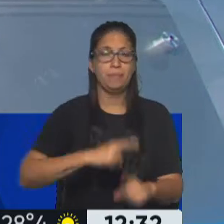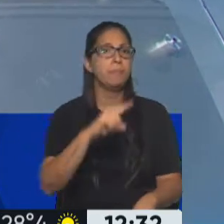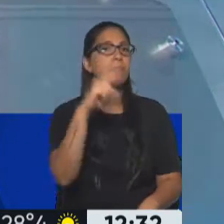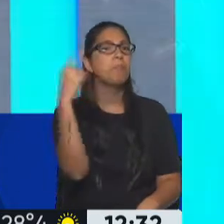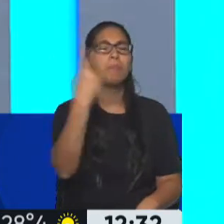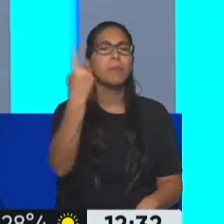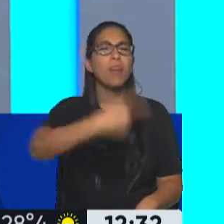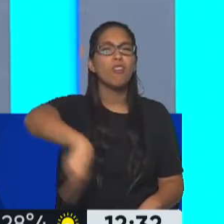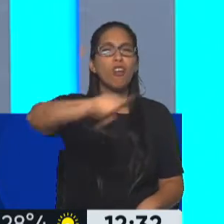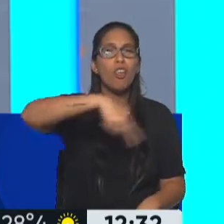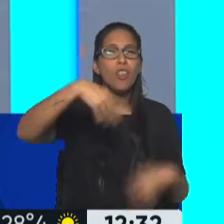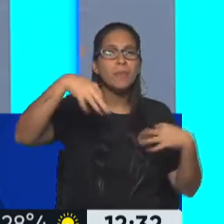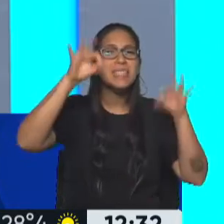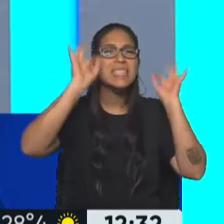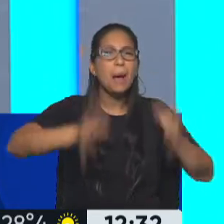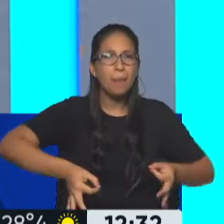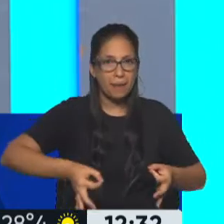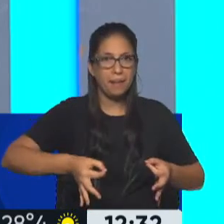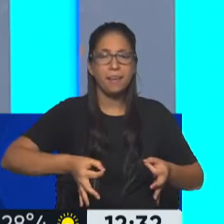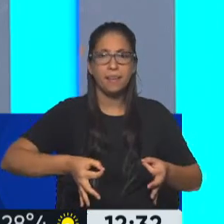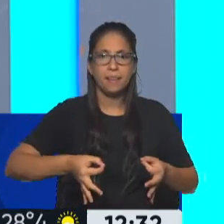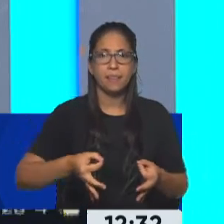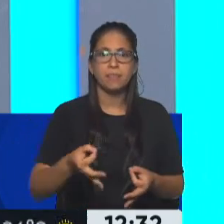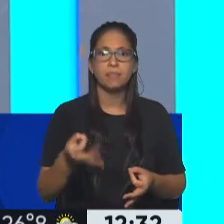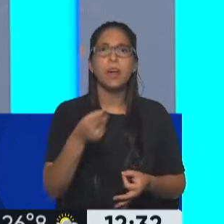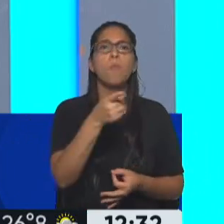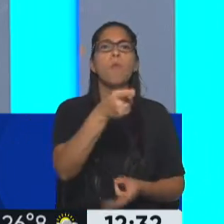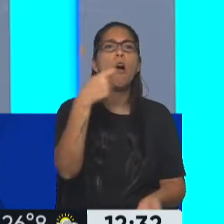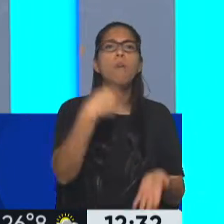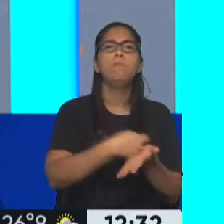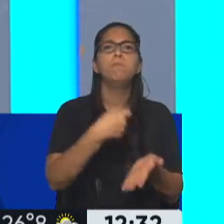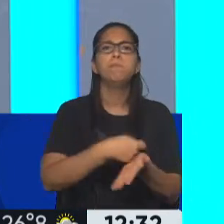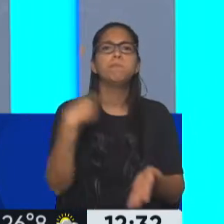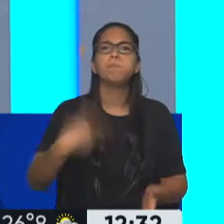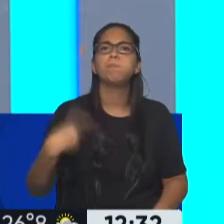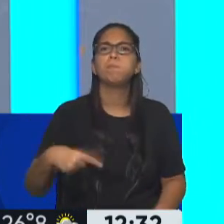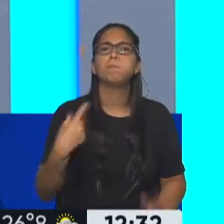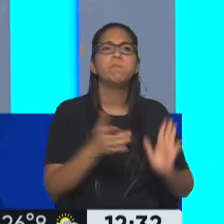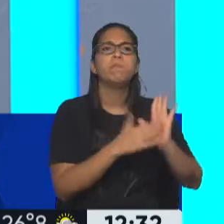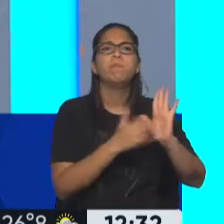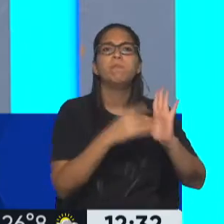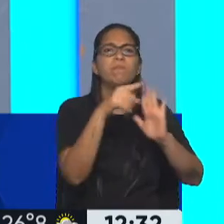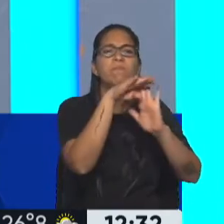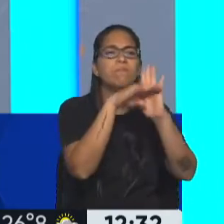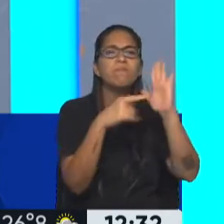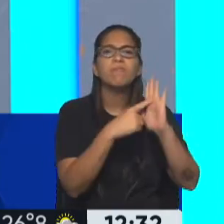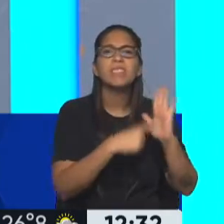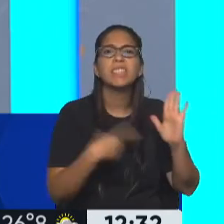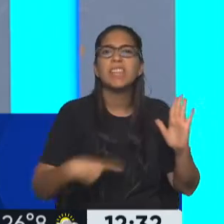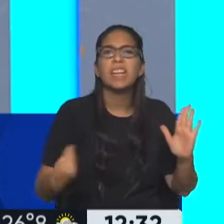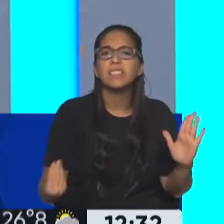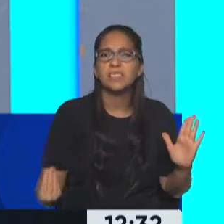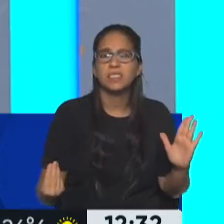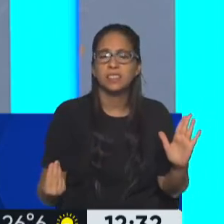saber el consumidor de gas es qué es lo que él paga, por qué es lo que está pagando. El consumidor de